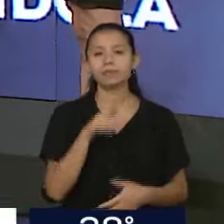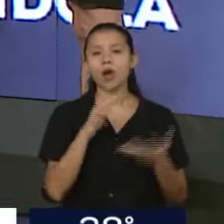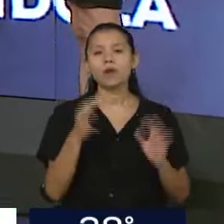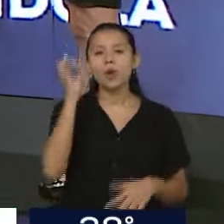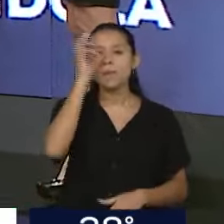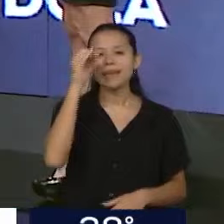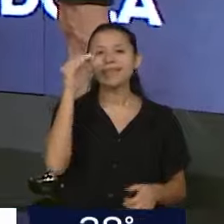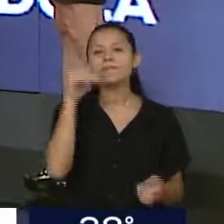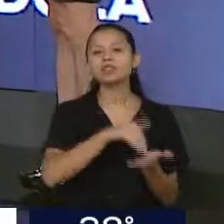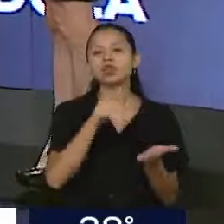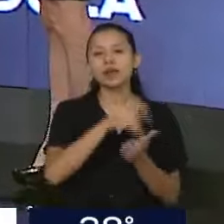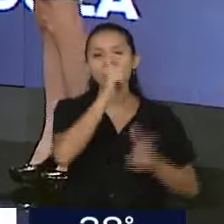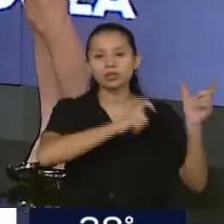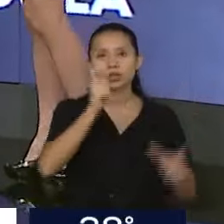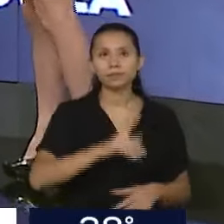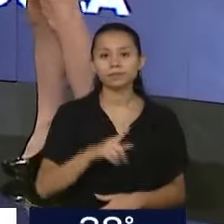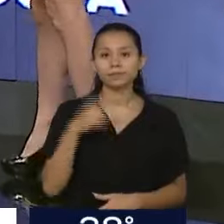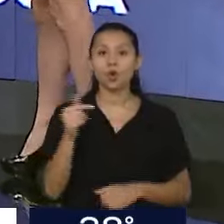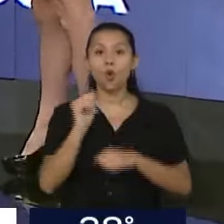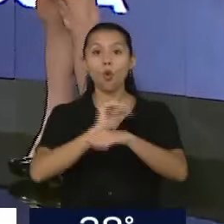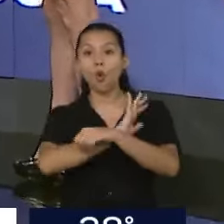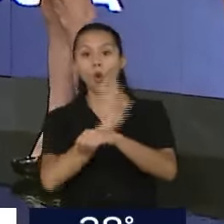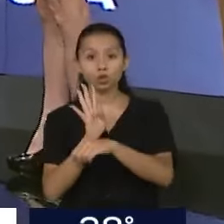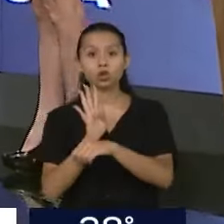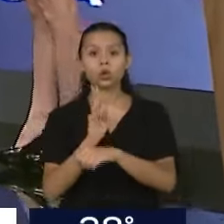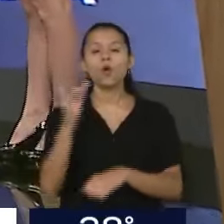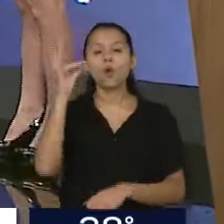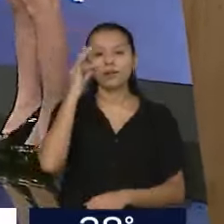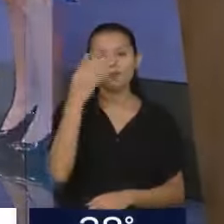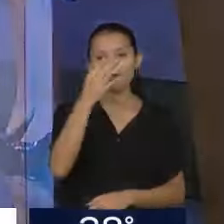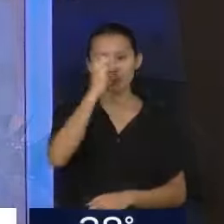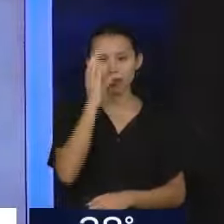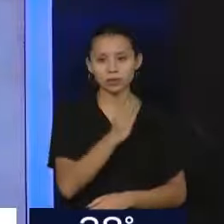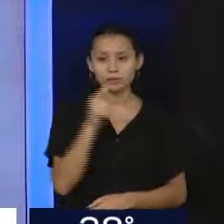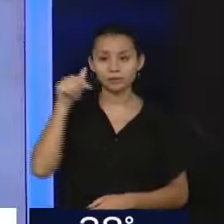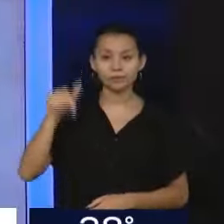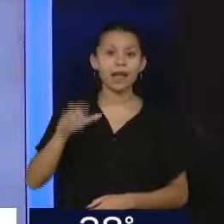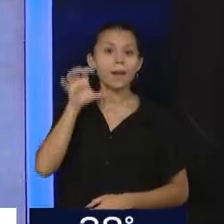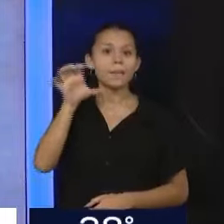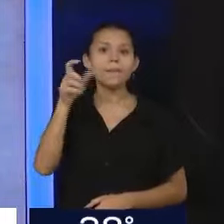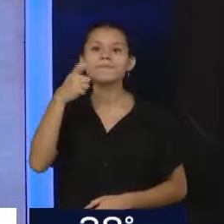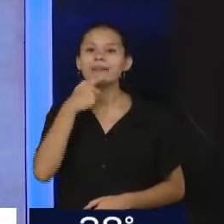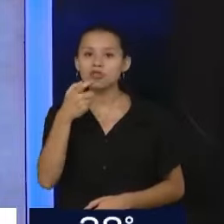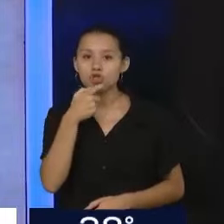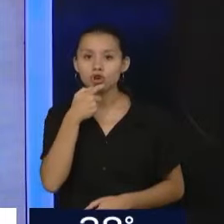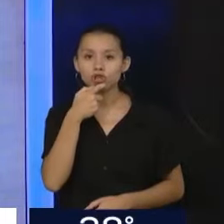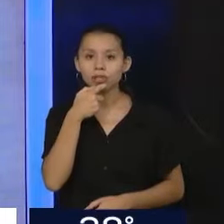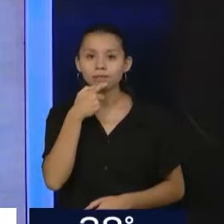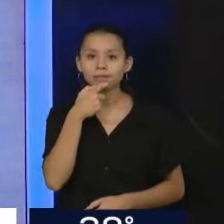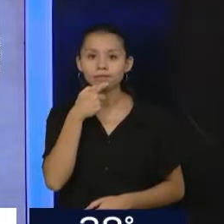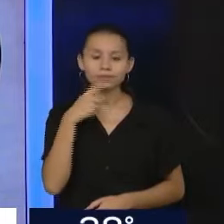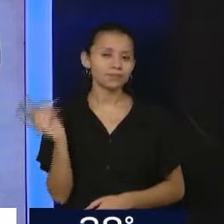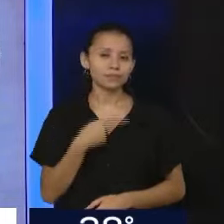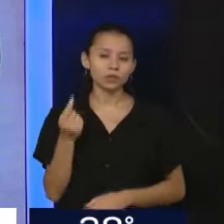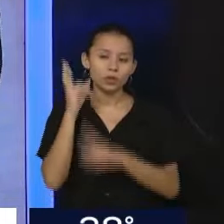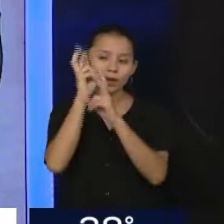Cuyo un poquito más arriba, 44%, y en el Gran Mendoza, que es el conglomerado de la provincia que se tiene en cuenta como para la